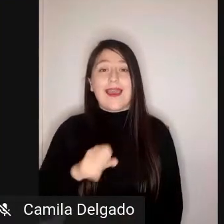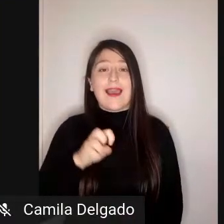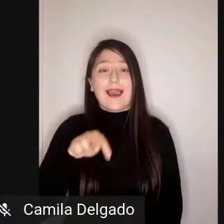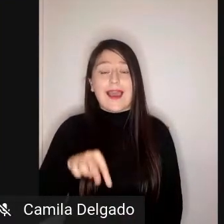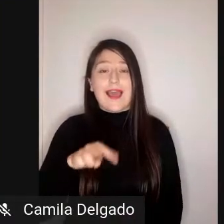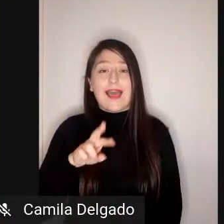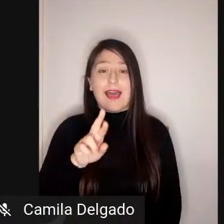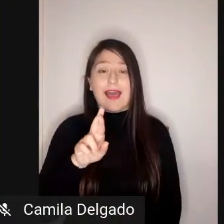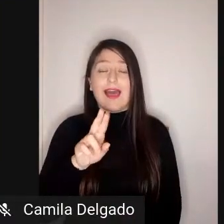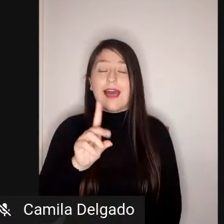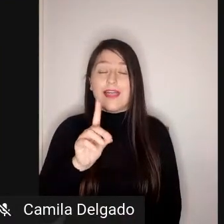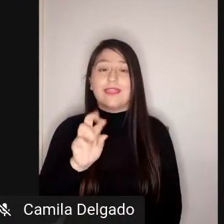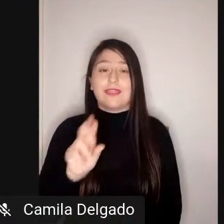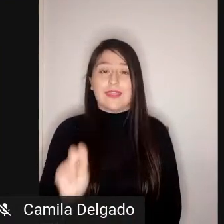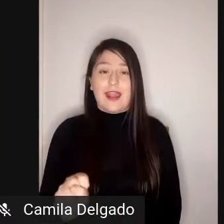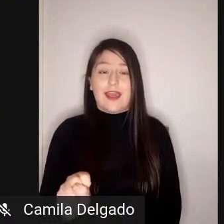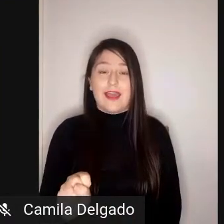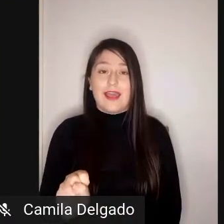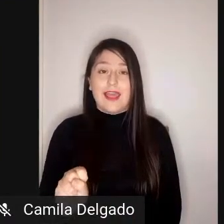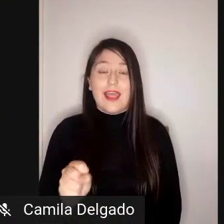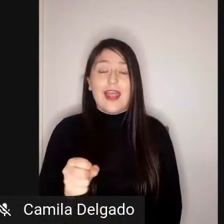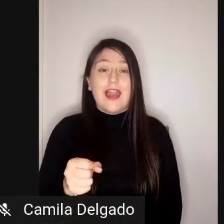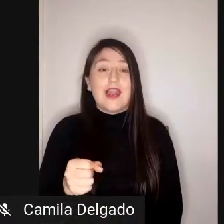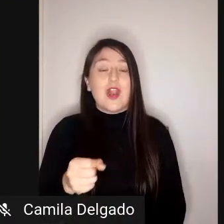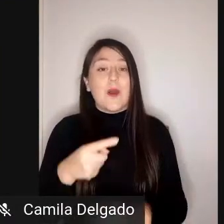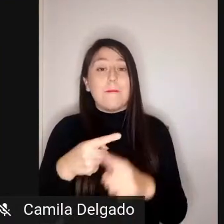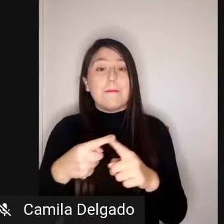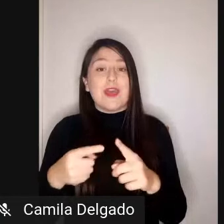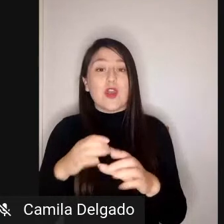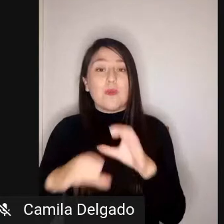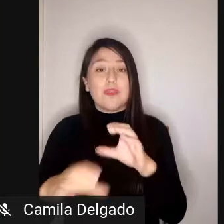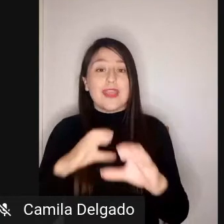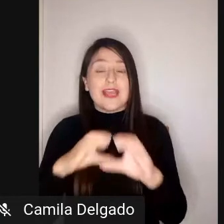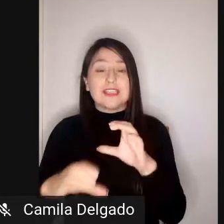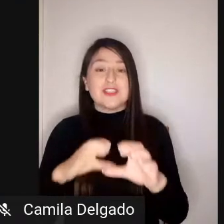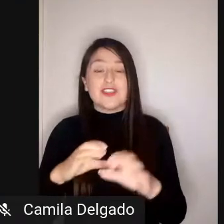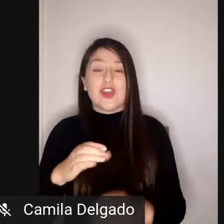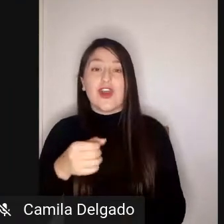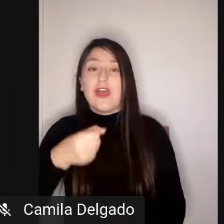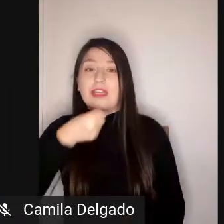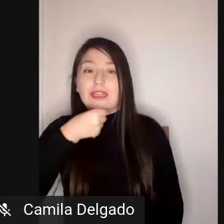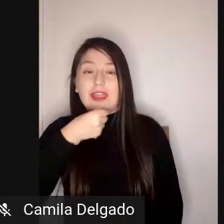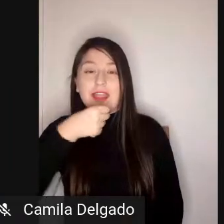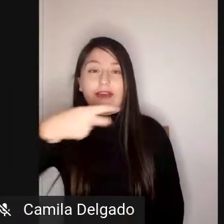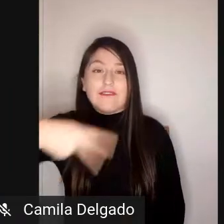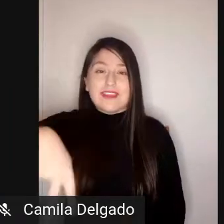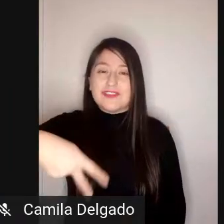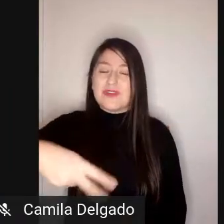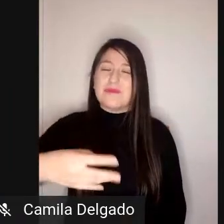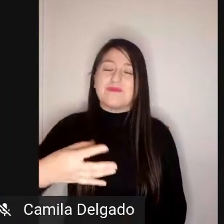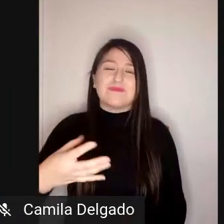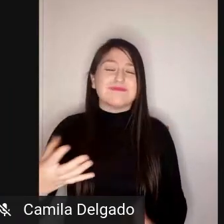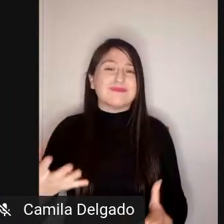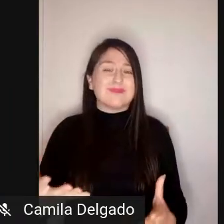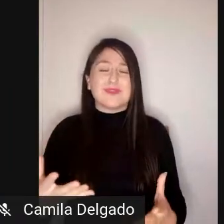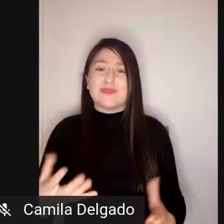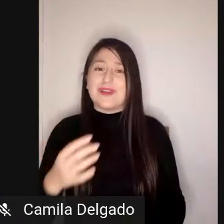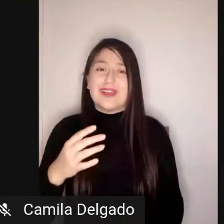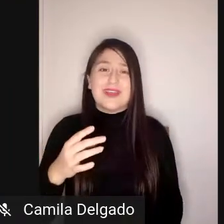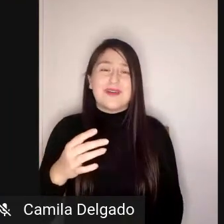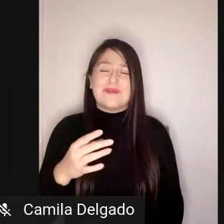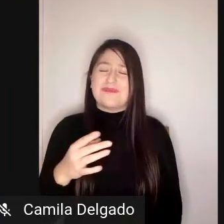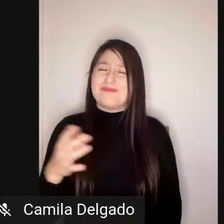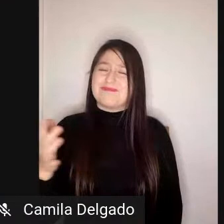atravesados por la impudicia, la inmundicia, que lo vemos a cada rato, o sea, ya